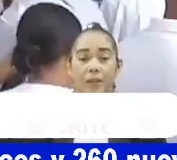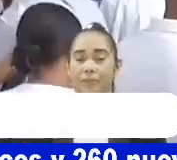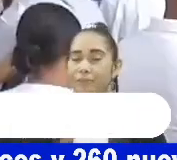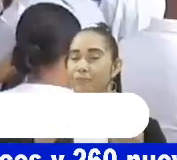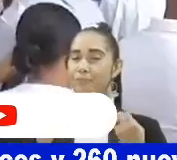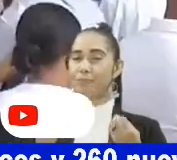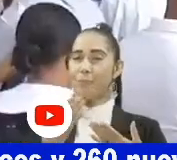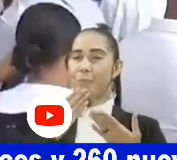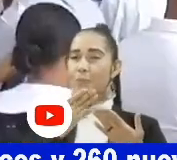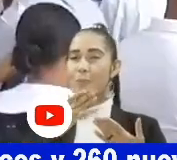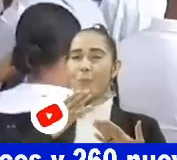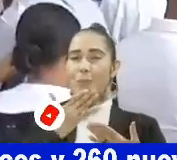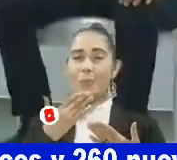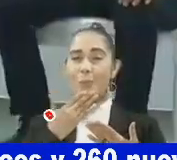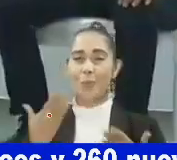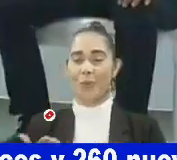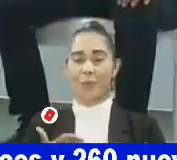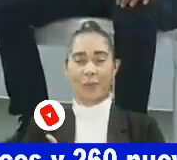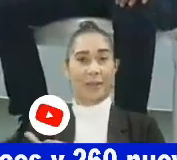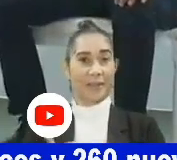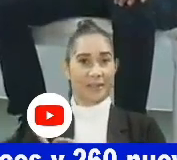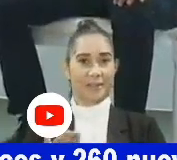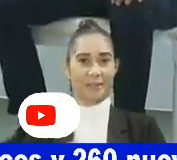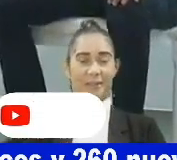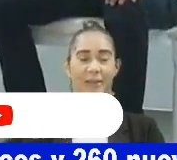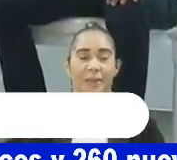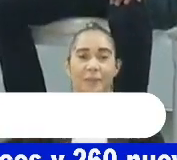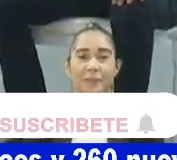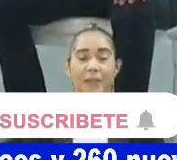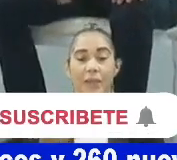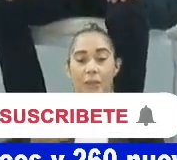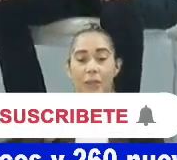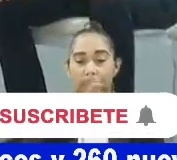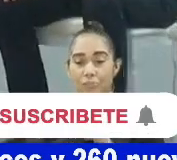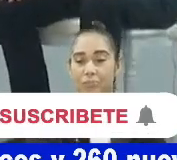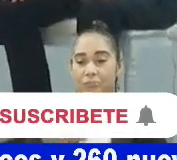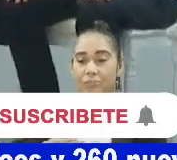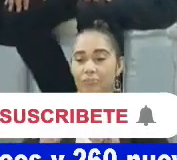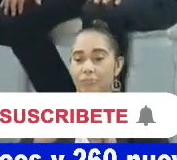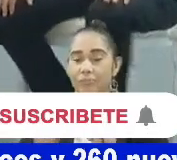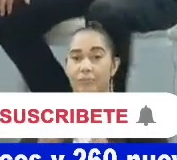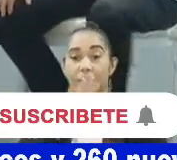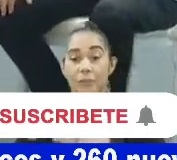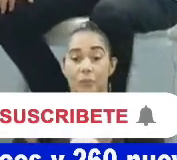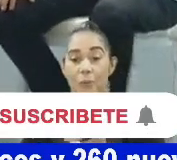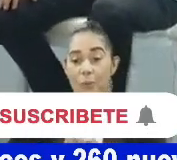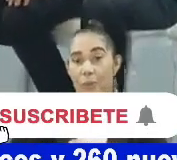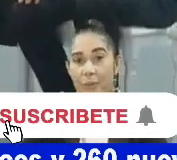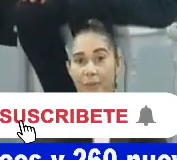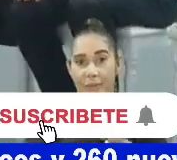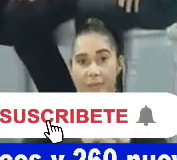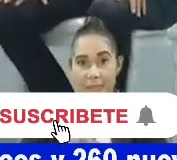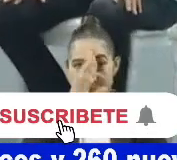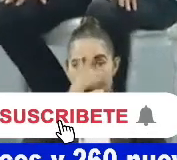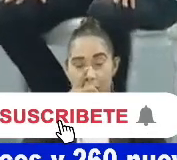servida y tan sabrosa que ustedes realmente pues dispensaron en todo el territorio